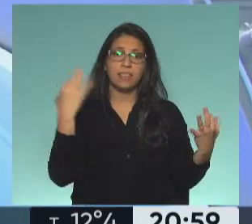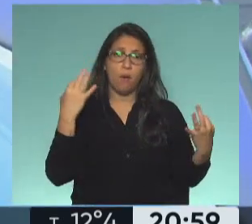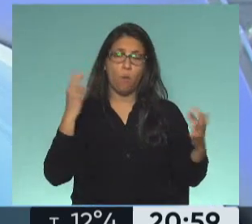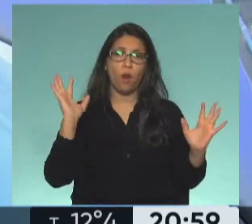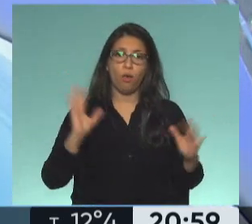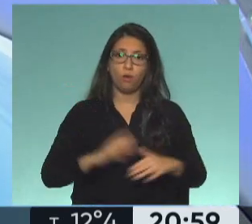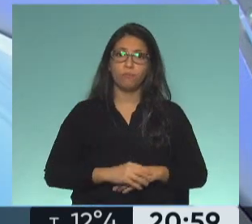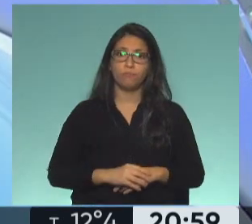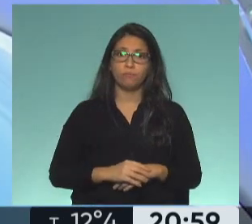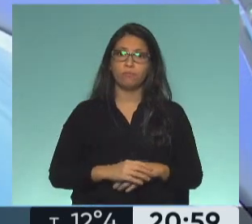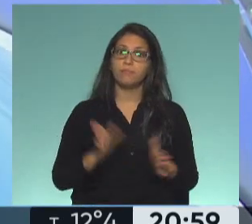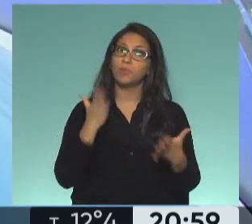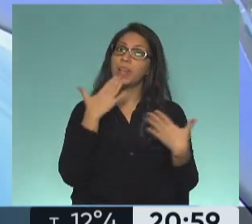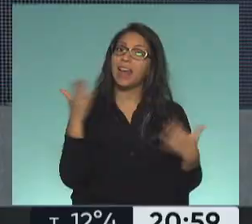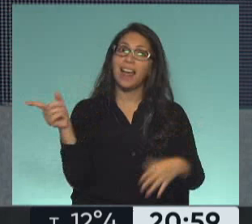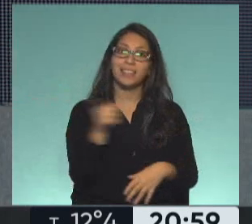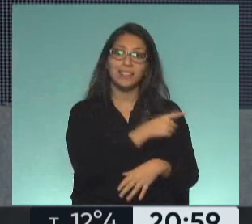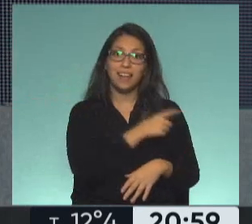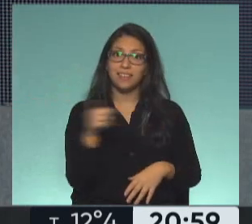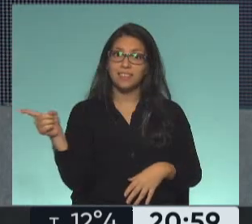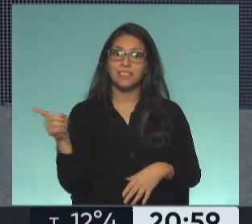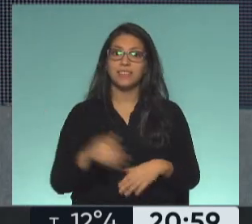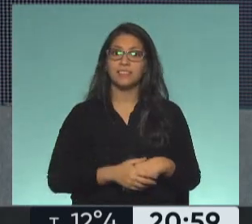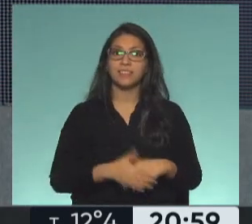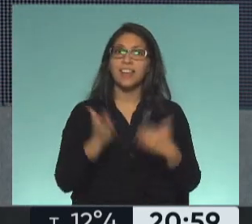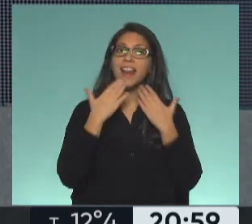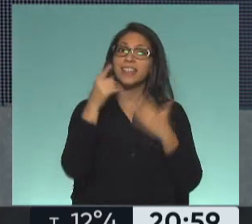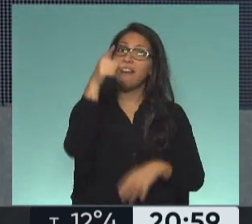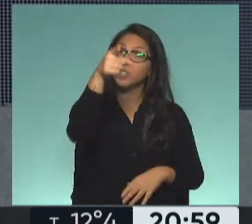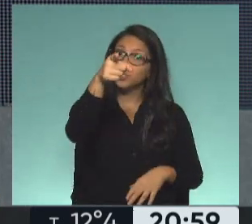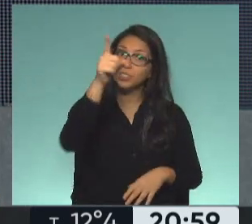puede ir por ese lado. Gracias, gracias. Y